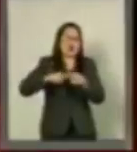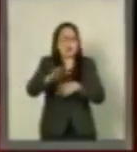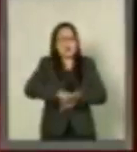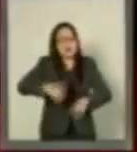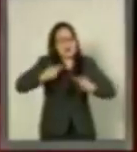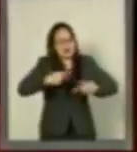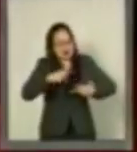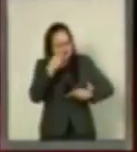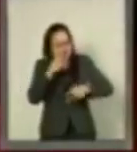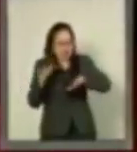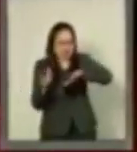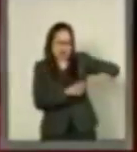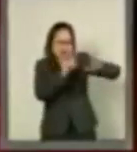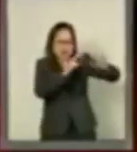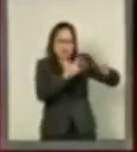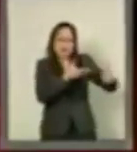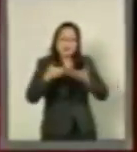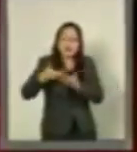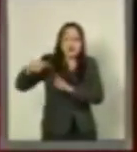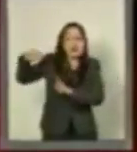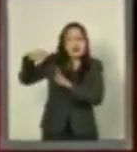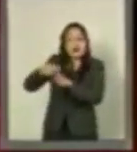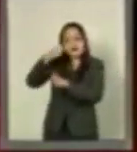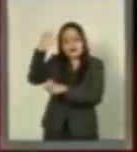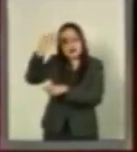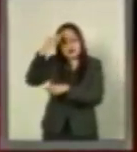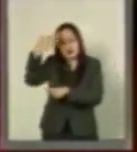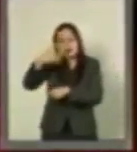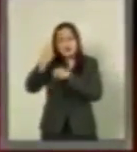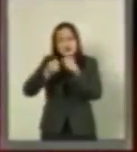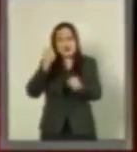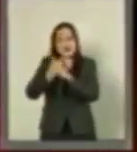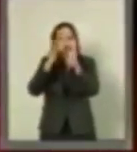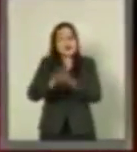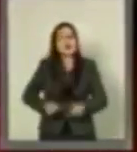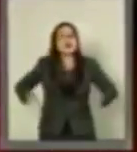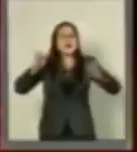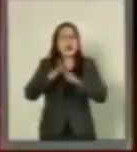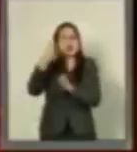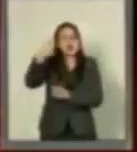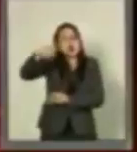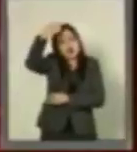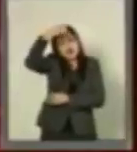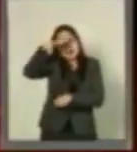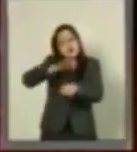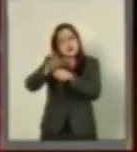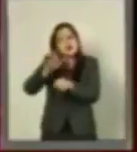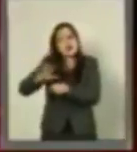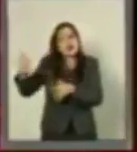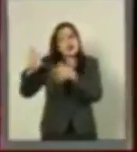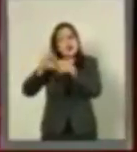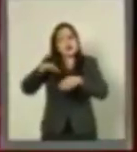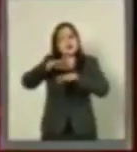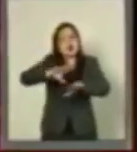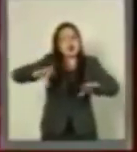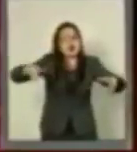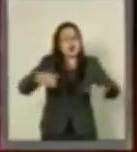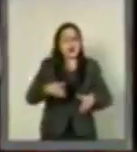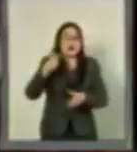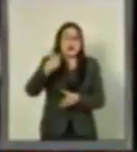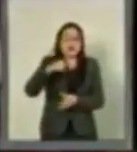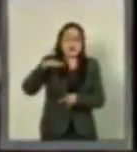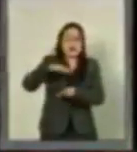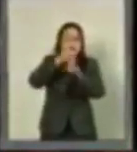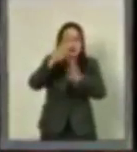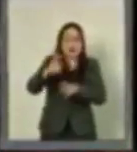población, señor secretario, es fundamental que con su experiencia en el ejercicio de lo público y de la